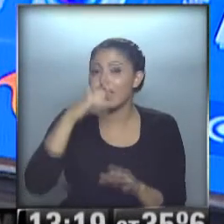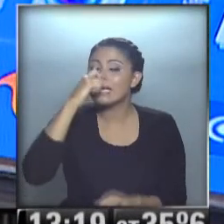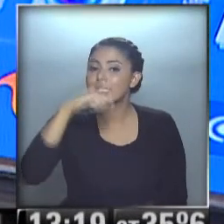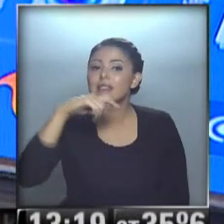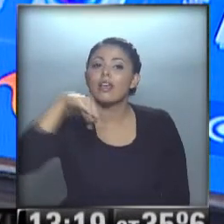clientes